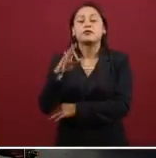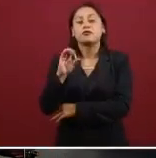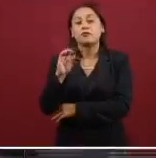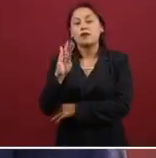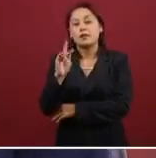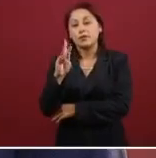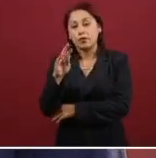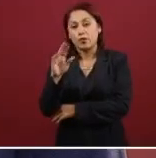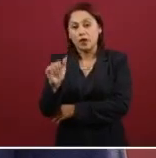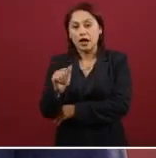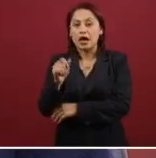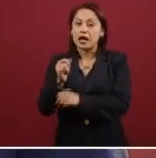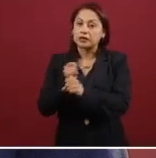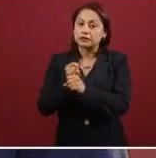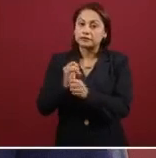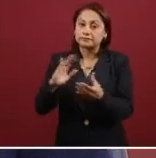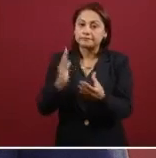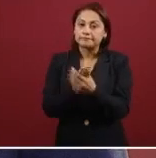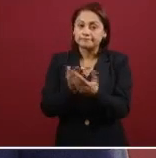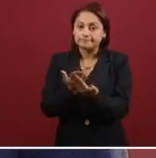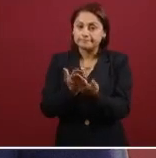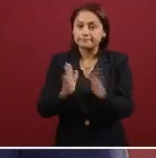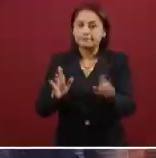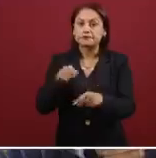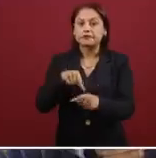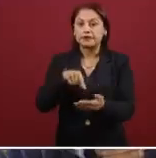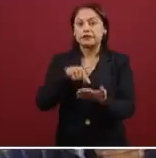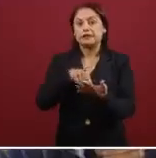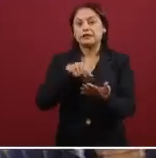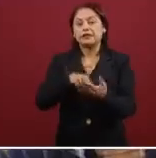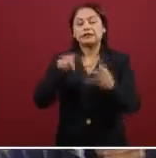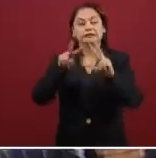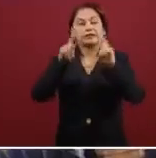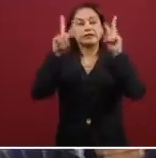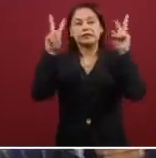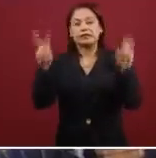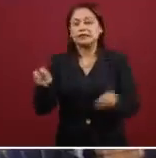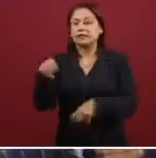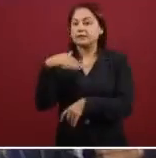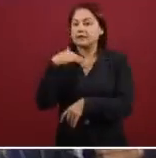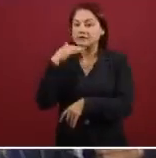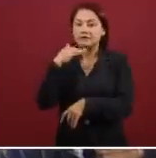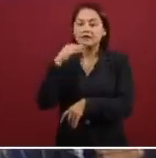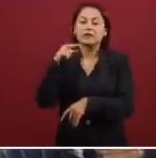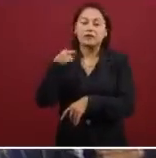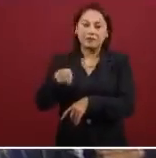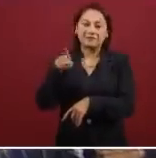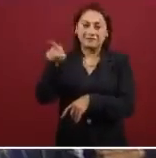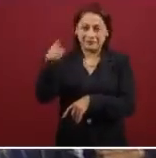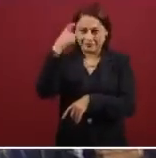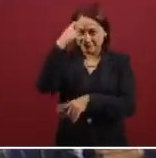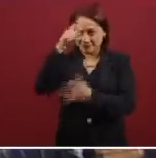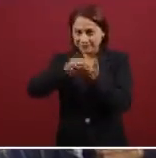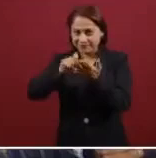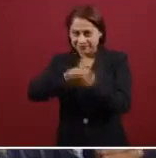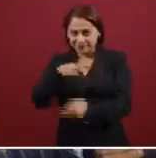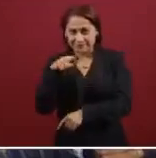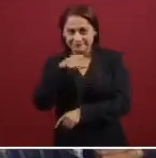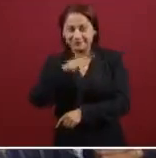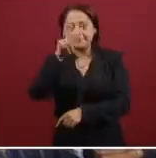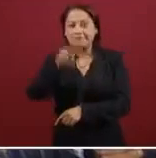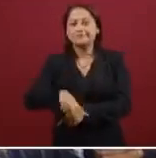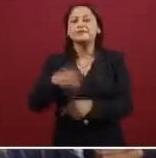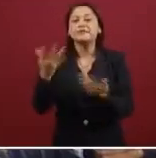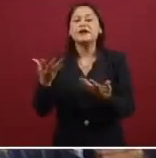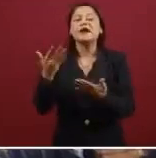más documentado sobre ese fraude. Ese libro lo escribió usted. La pregunta muy concreta, señor presidente, este año hay alrededor de 55